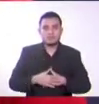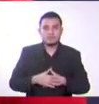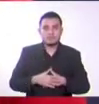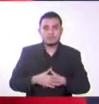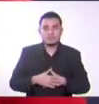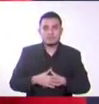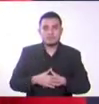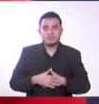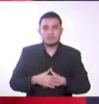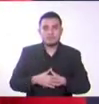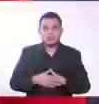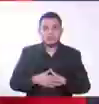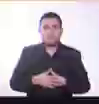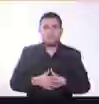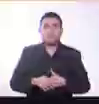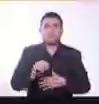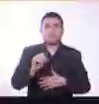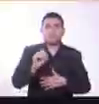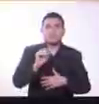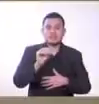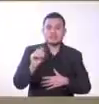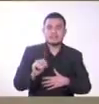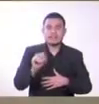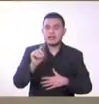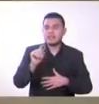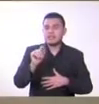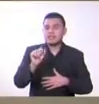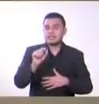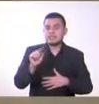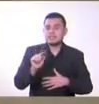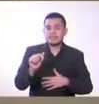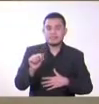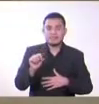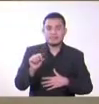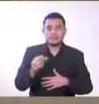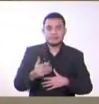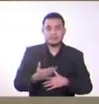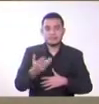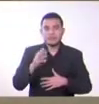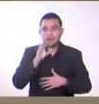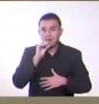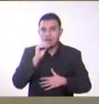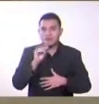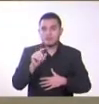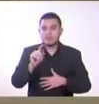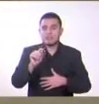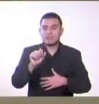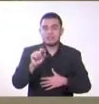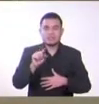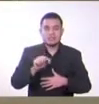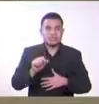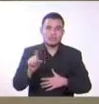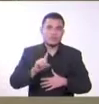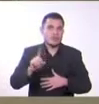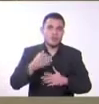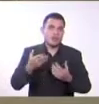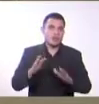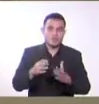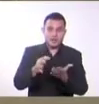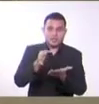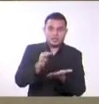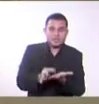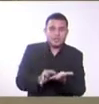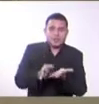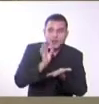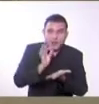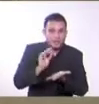Aquí tributo. tenemos las tasas. Okay. Muy bien. Cuando hablamos de tasas, no es la común y corriente que tenemos en casa para tomar café.